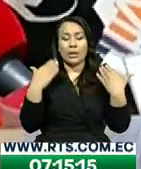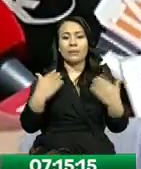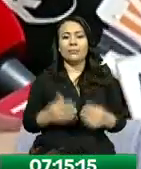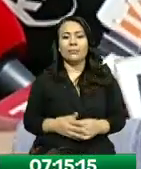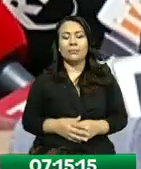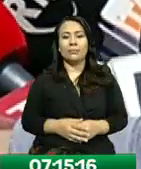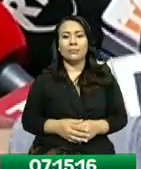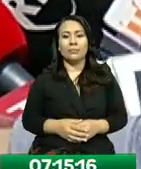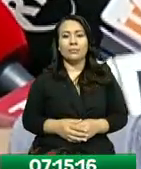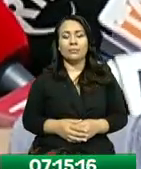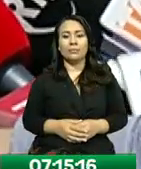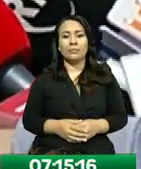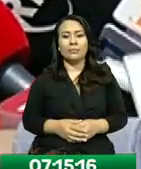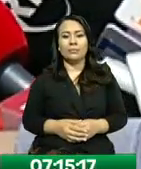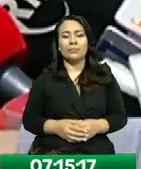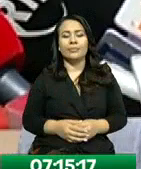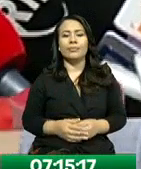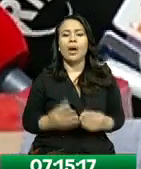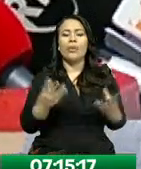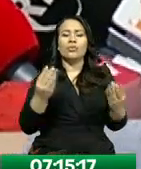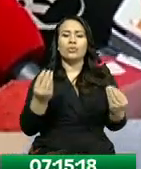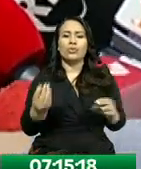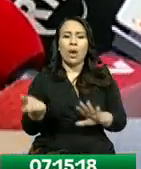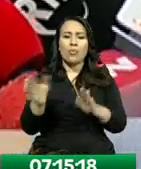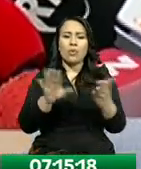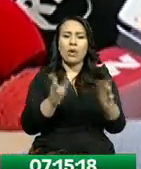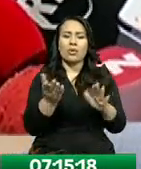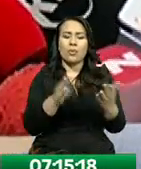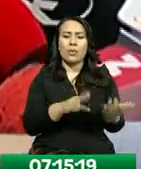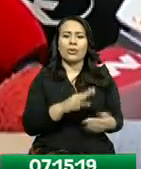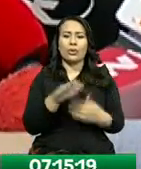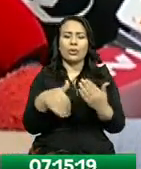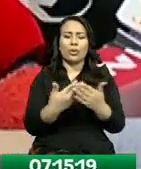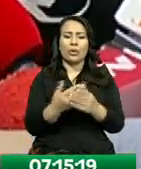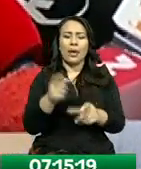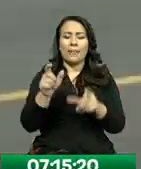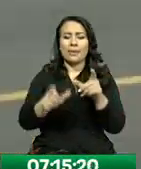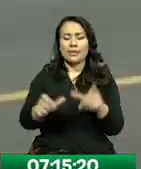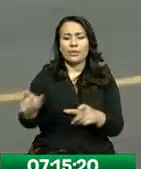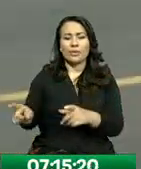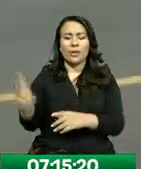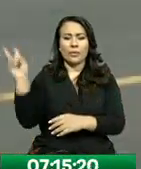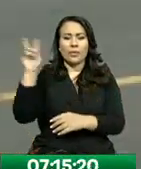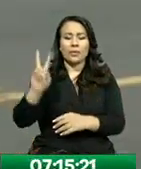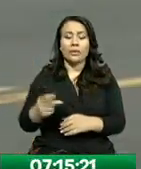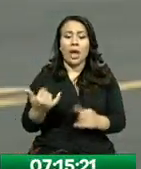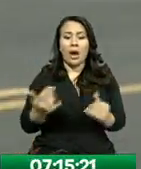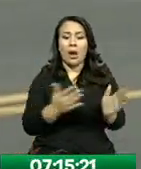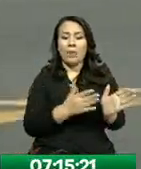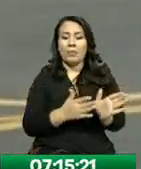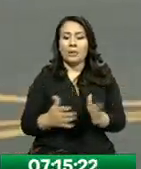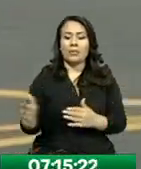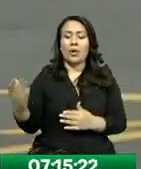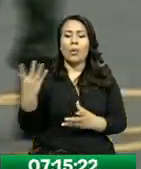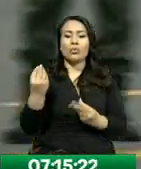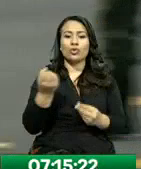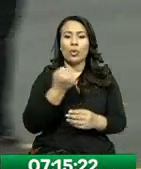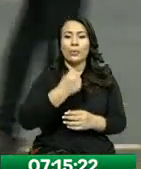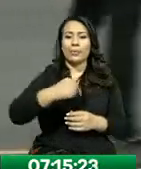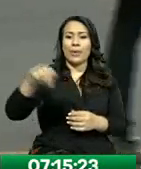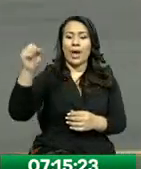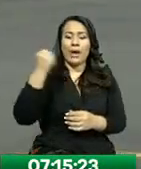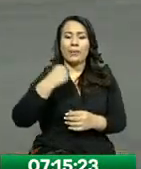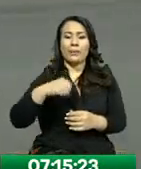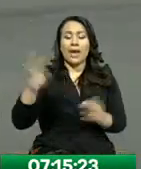sido producto de esta oleada de violencia que se generó contra nuestros connacionales. Han planificado una serie de vuelos que se